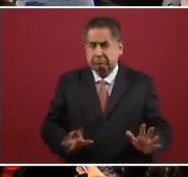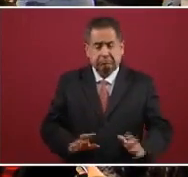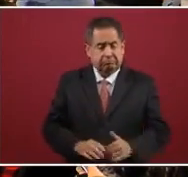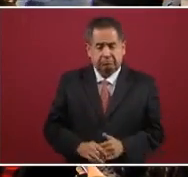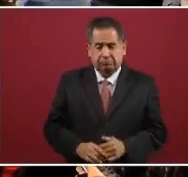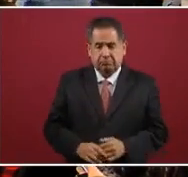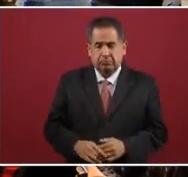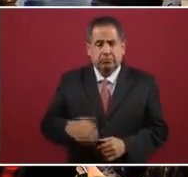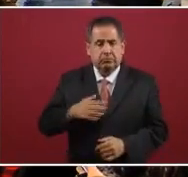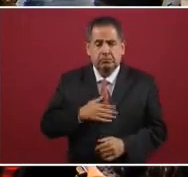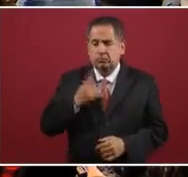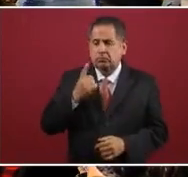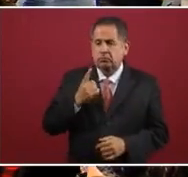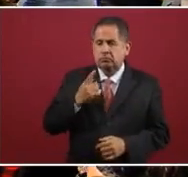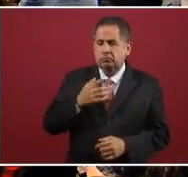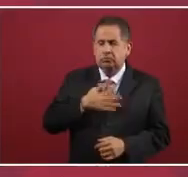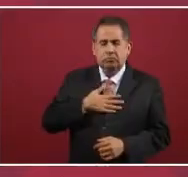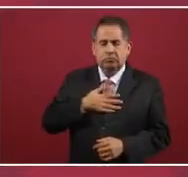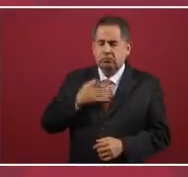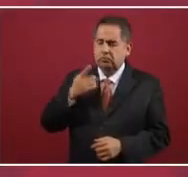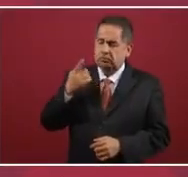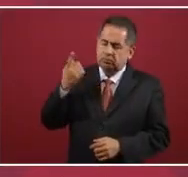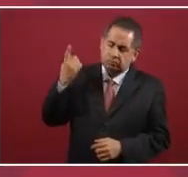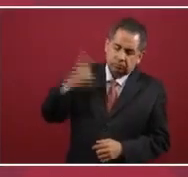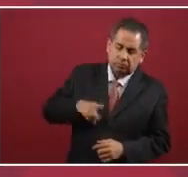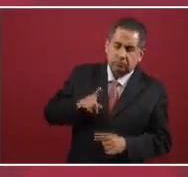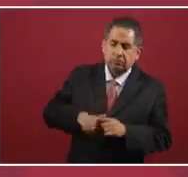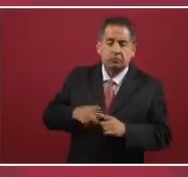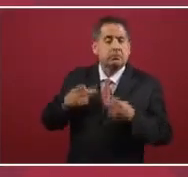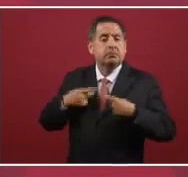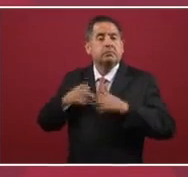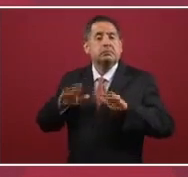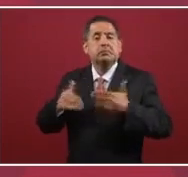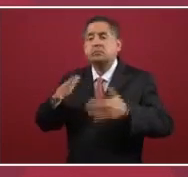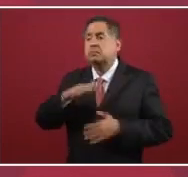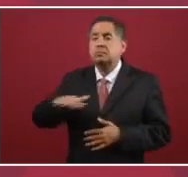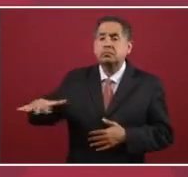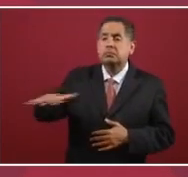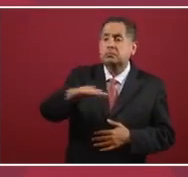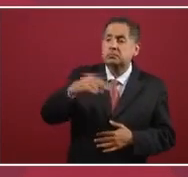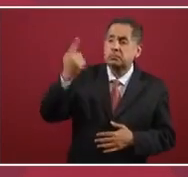Yo nada más tengo un amo, que es el pueblo de México.